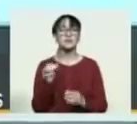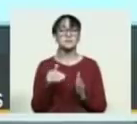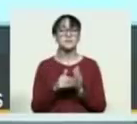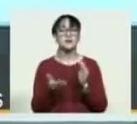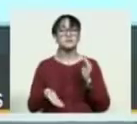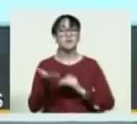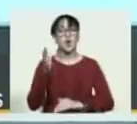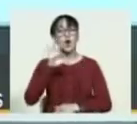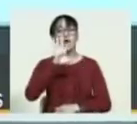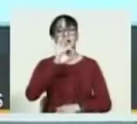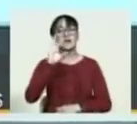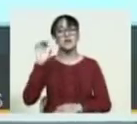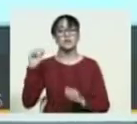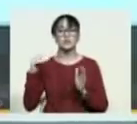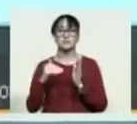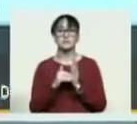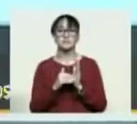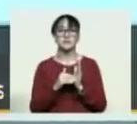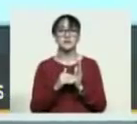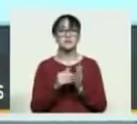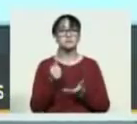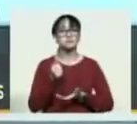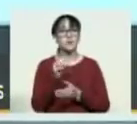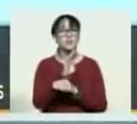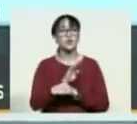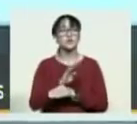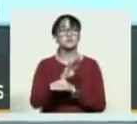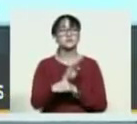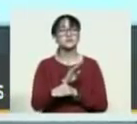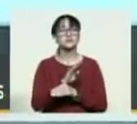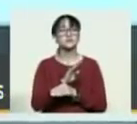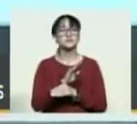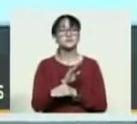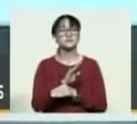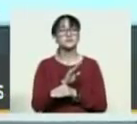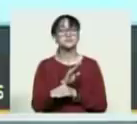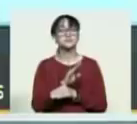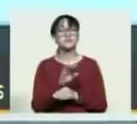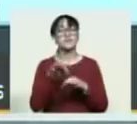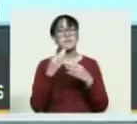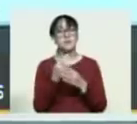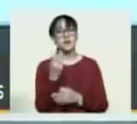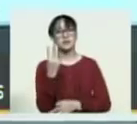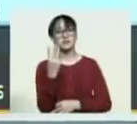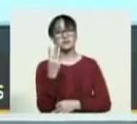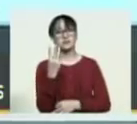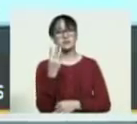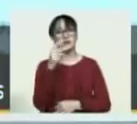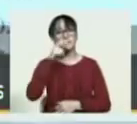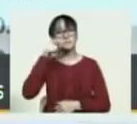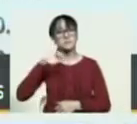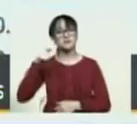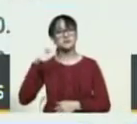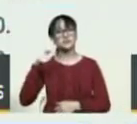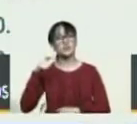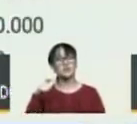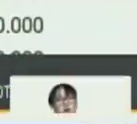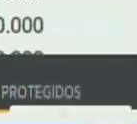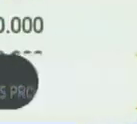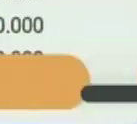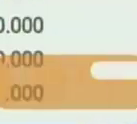bolívares a 500 mil bolívares del bono de protección. Familias de tres personas pasan